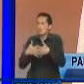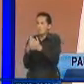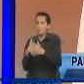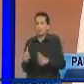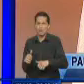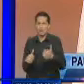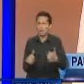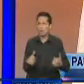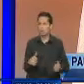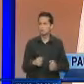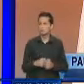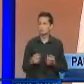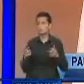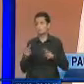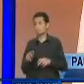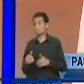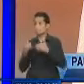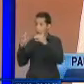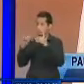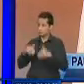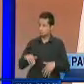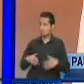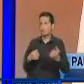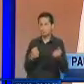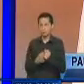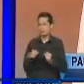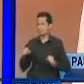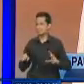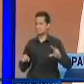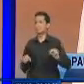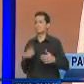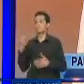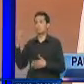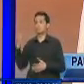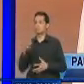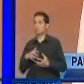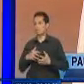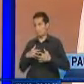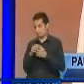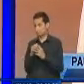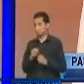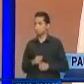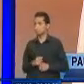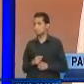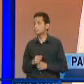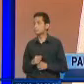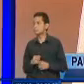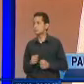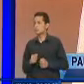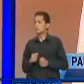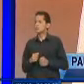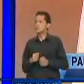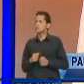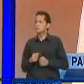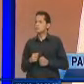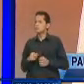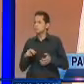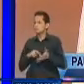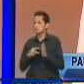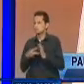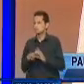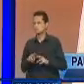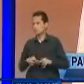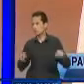que lo haría más o menos hegemónico en términos políticos. Esta articulación con distintos actores, digo, es normal que sea